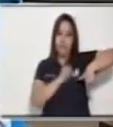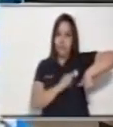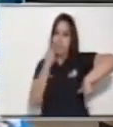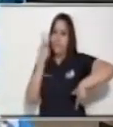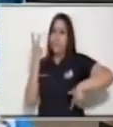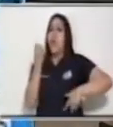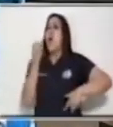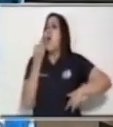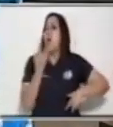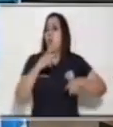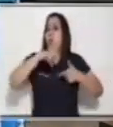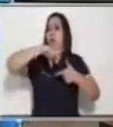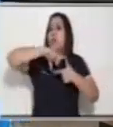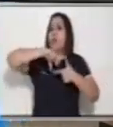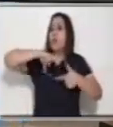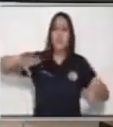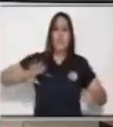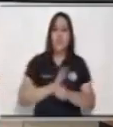¿Cuántos rectángulos tengo?